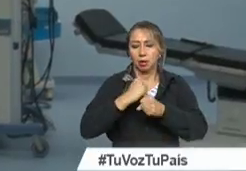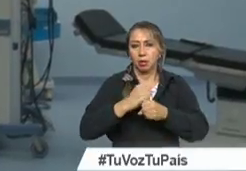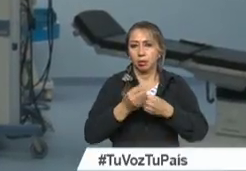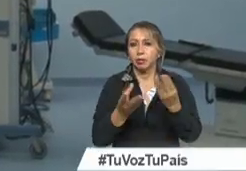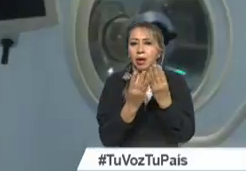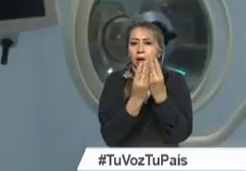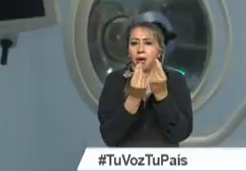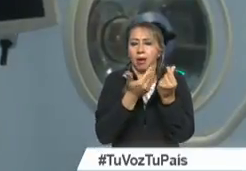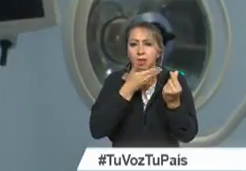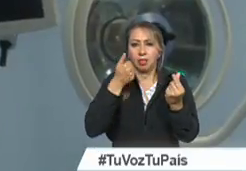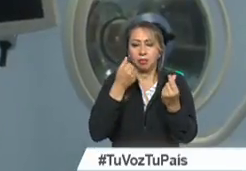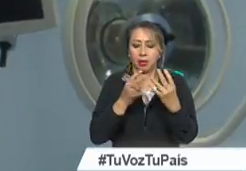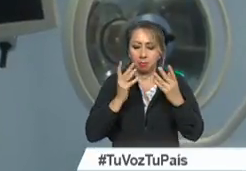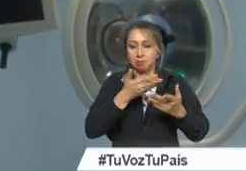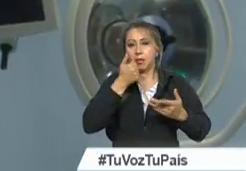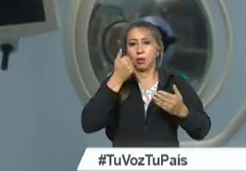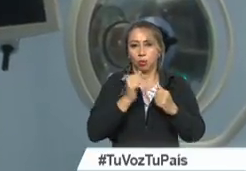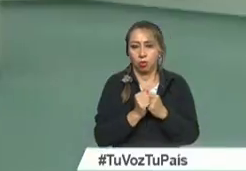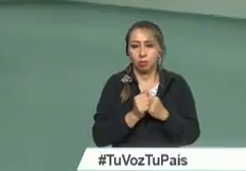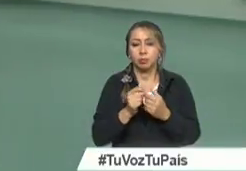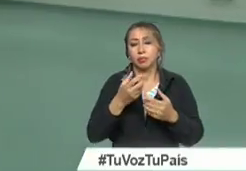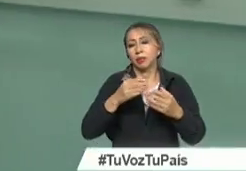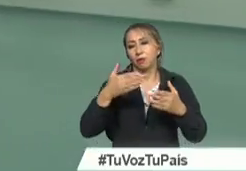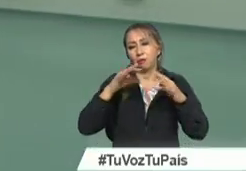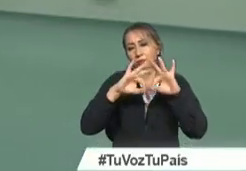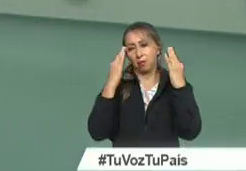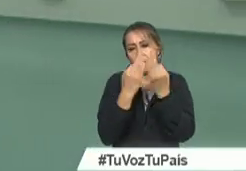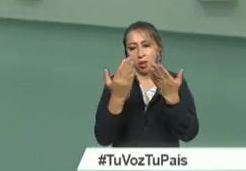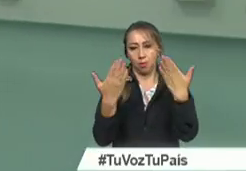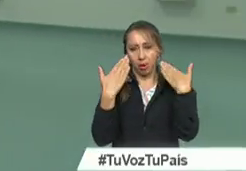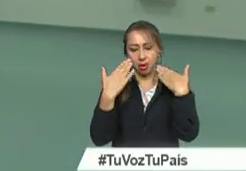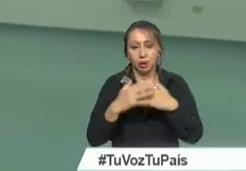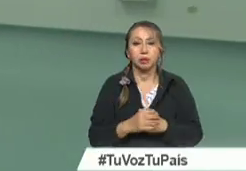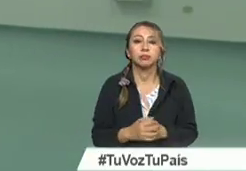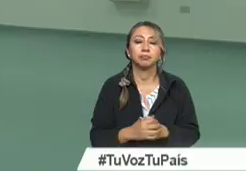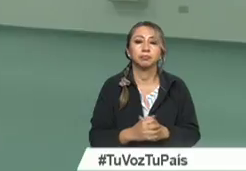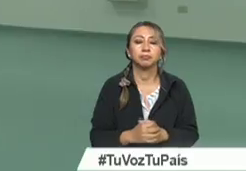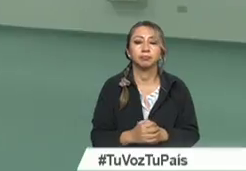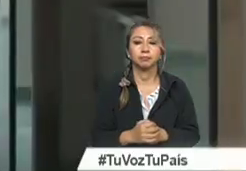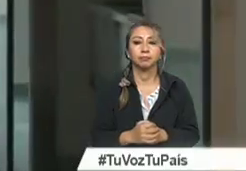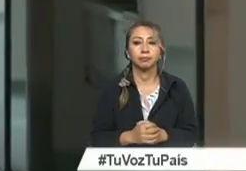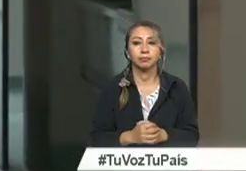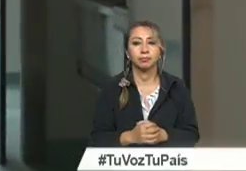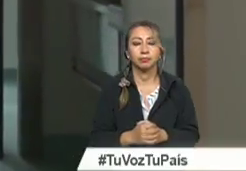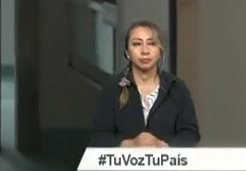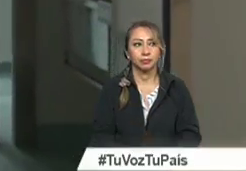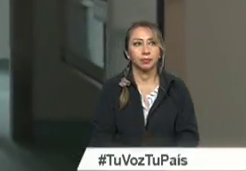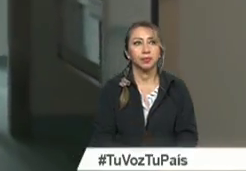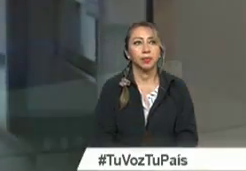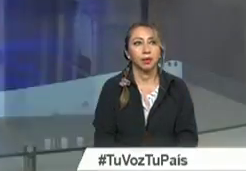la calidad de vida de las familias guayaquileñas luisa andrade noticiero ciudadano